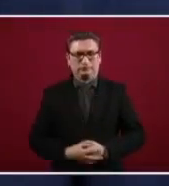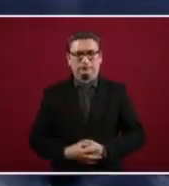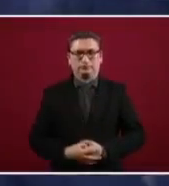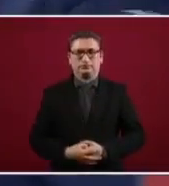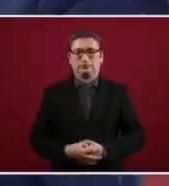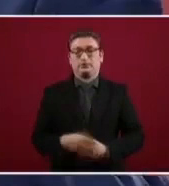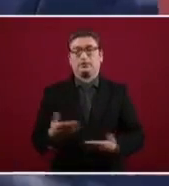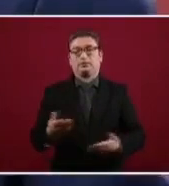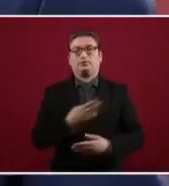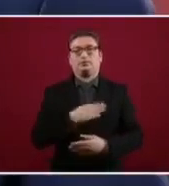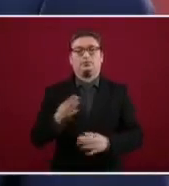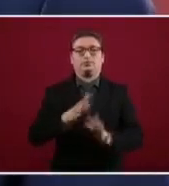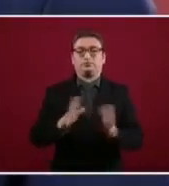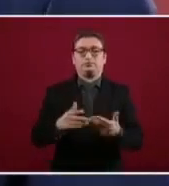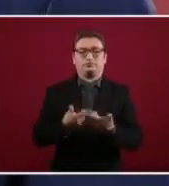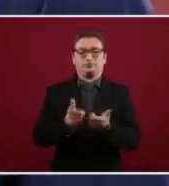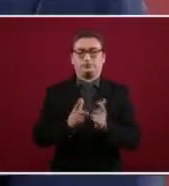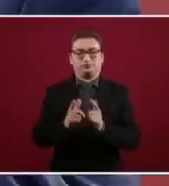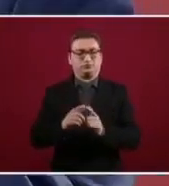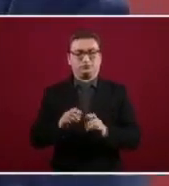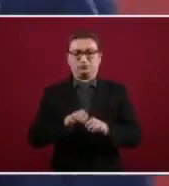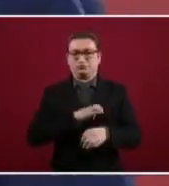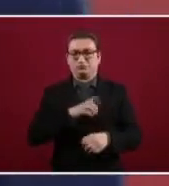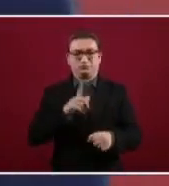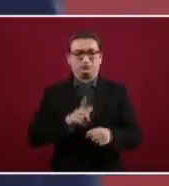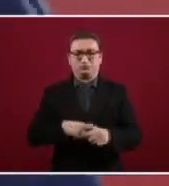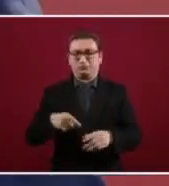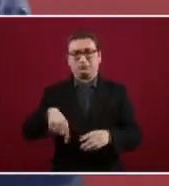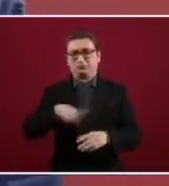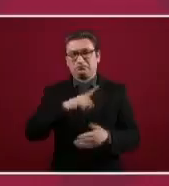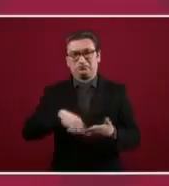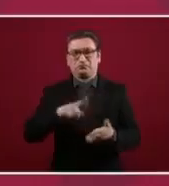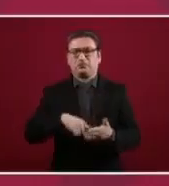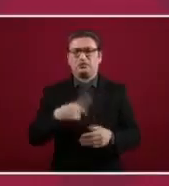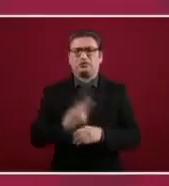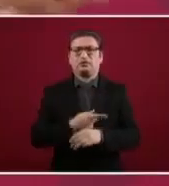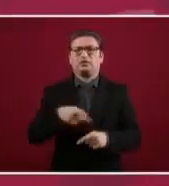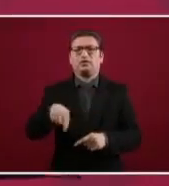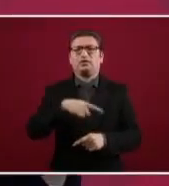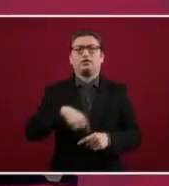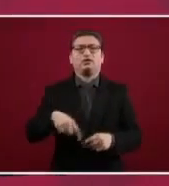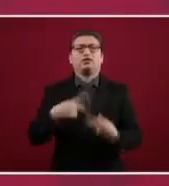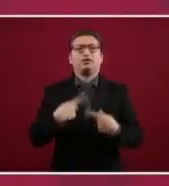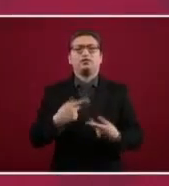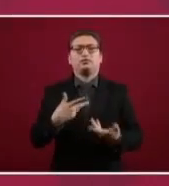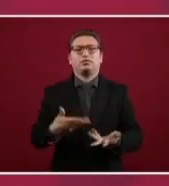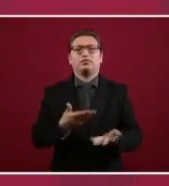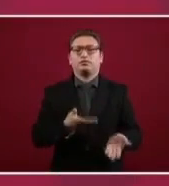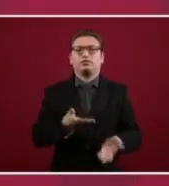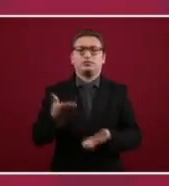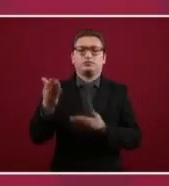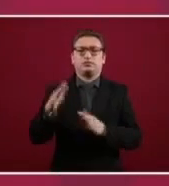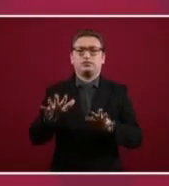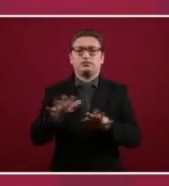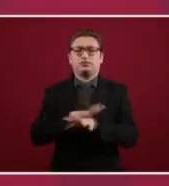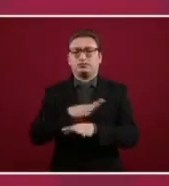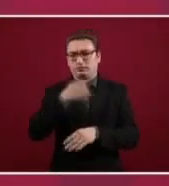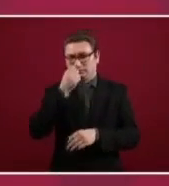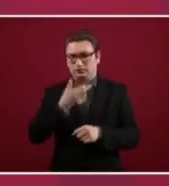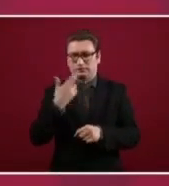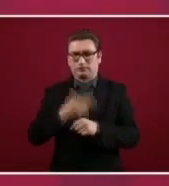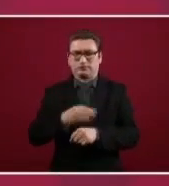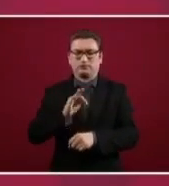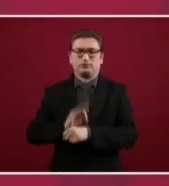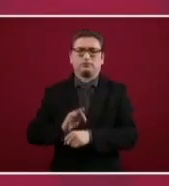bueno ya no hay estado mayor qué pasó con esos elementos se fueron a la secretaría de la